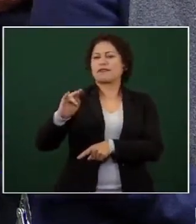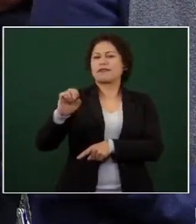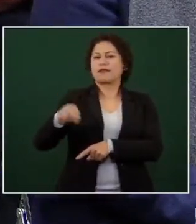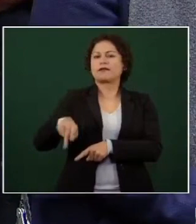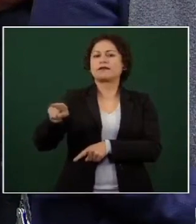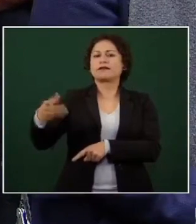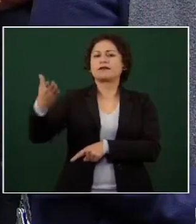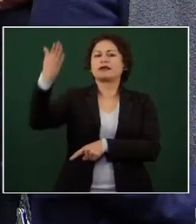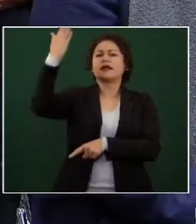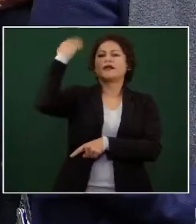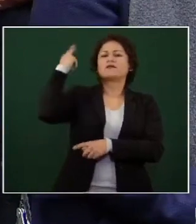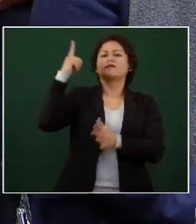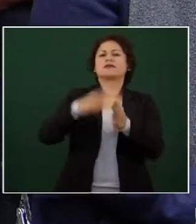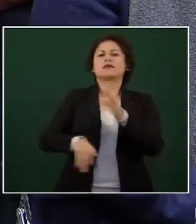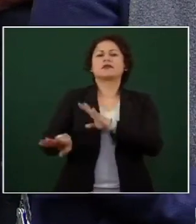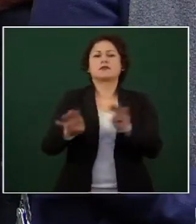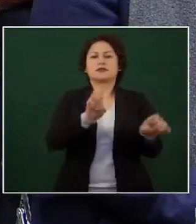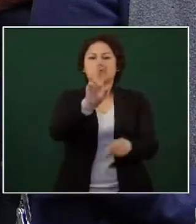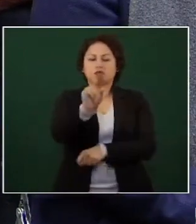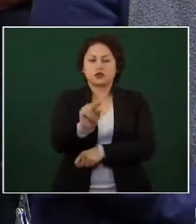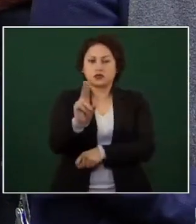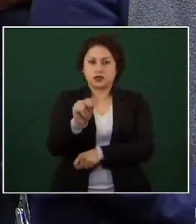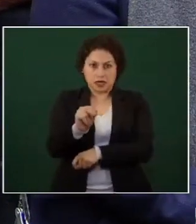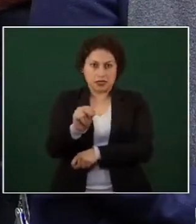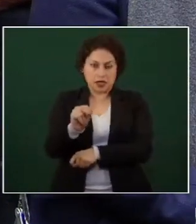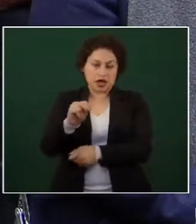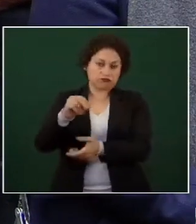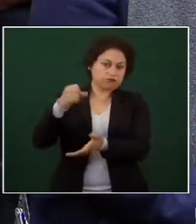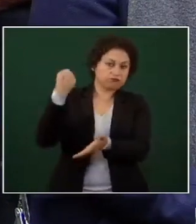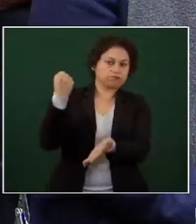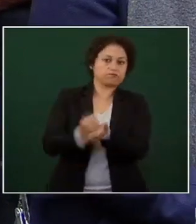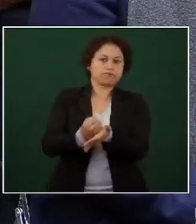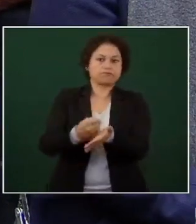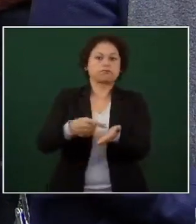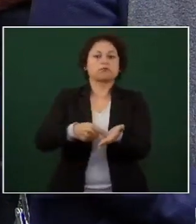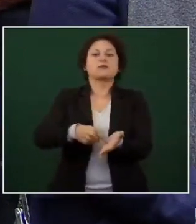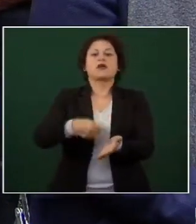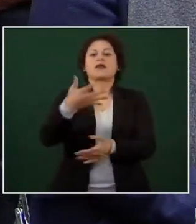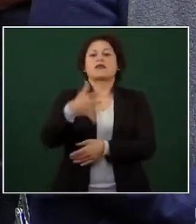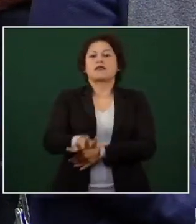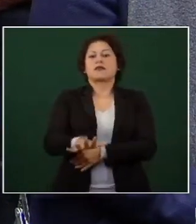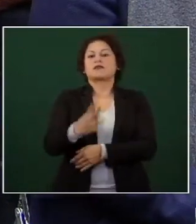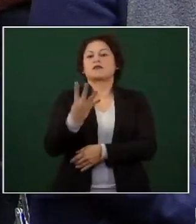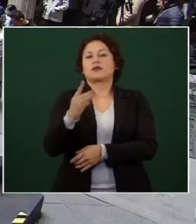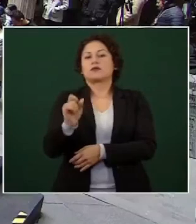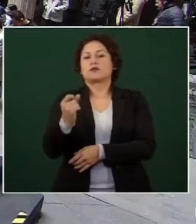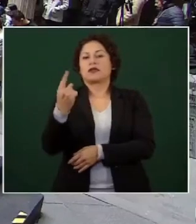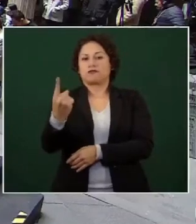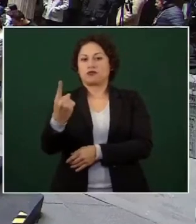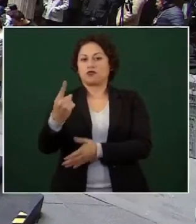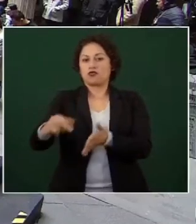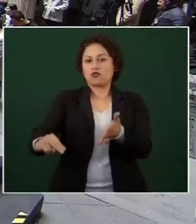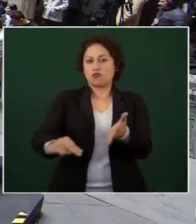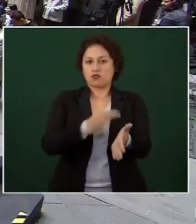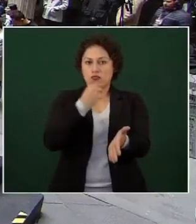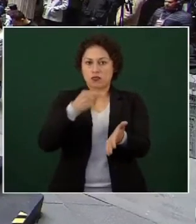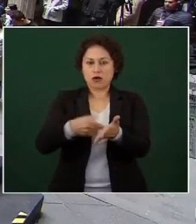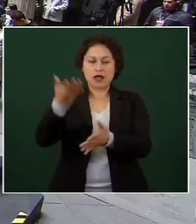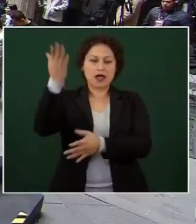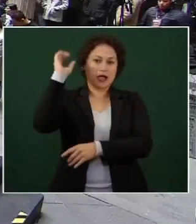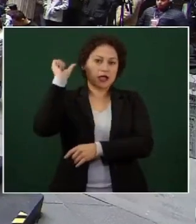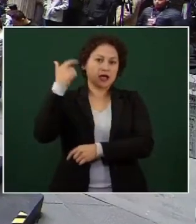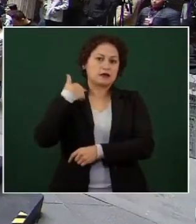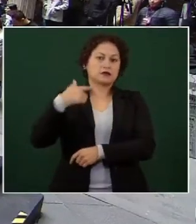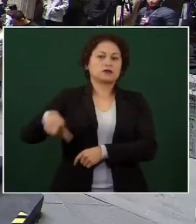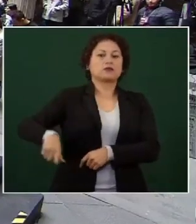en 1980 y de acuerdo al decreto 10.421, emitido y firmado entonces por el gobernador